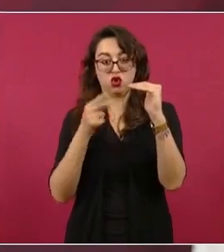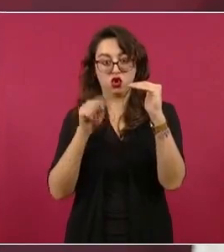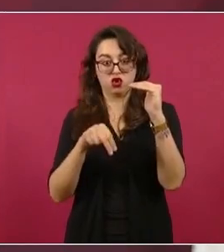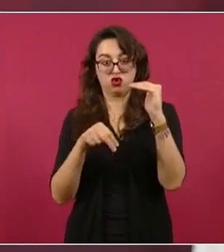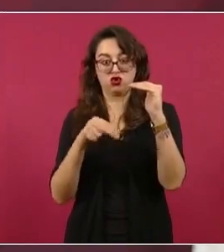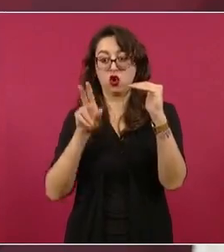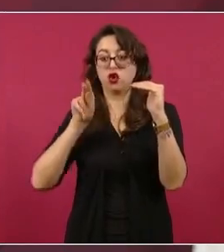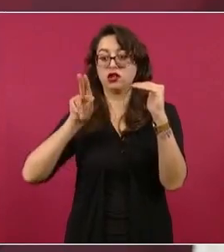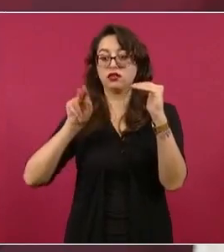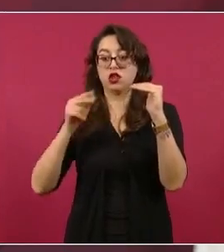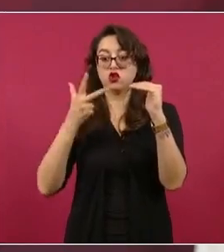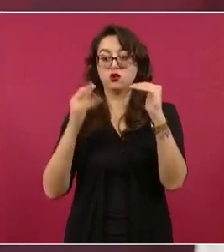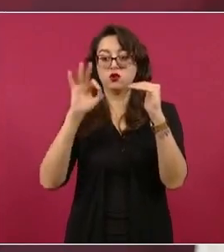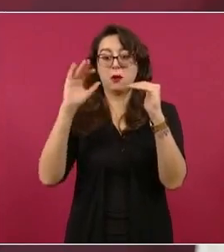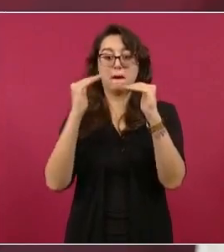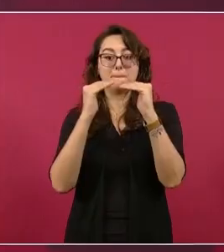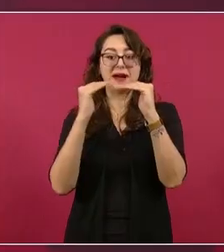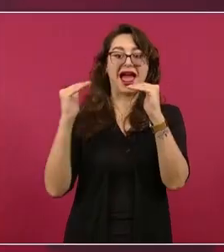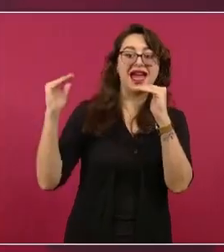88%.